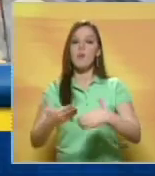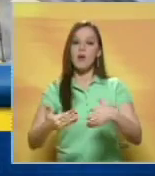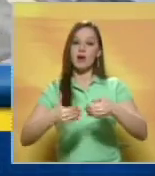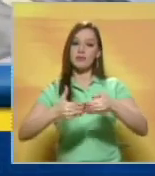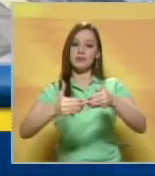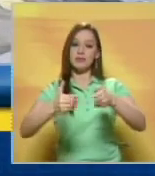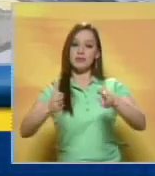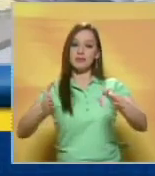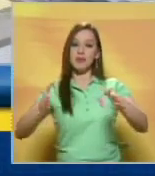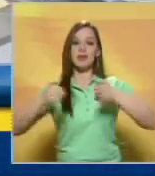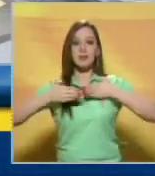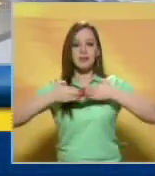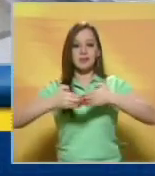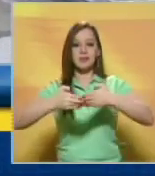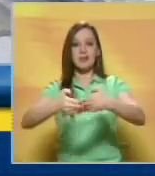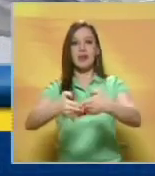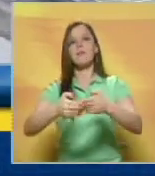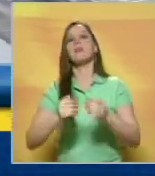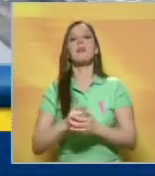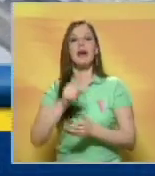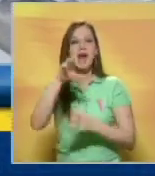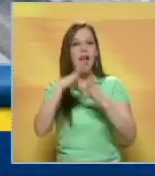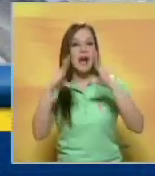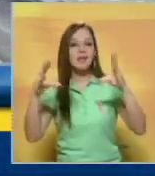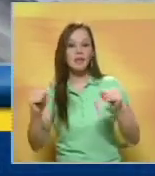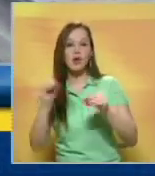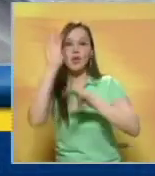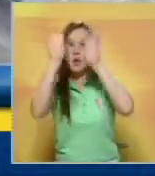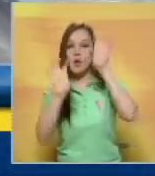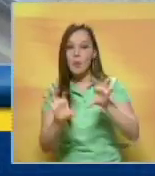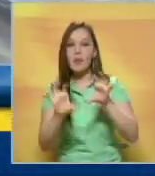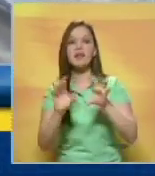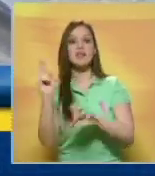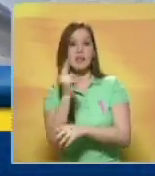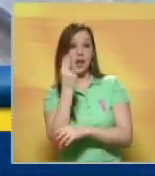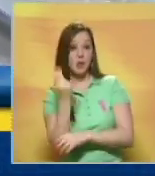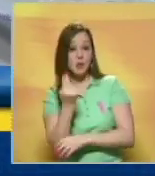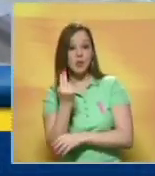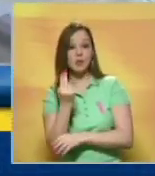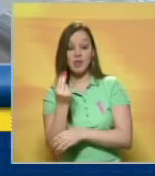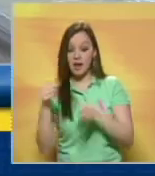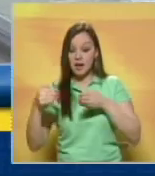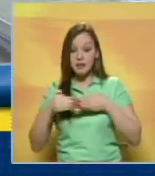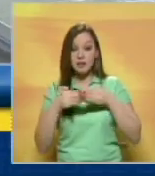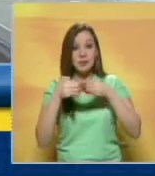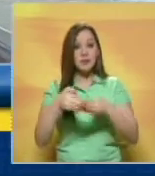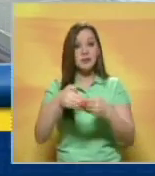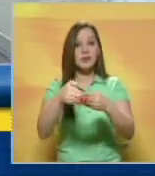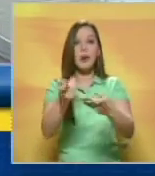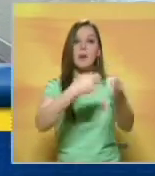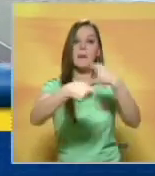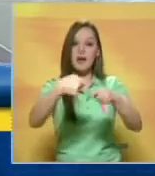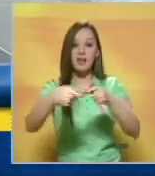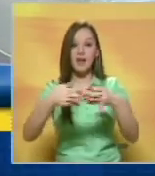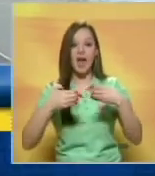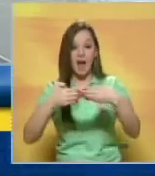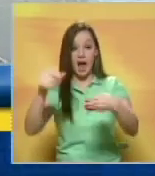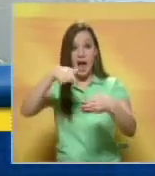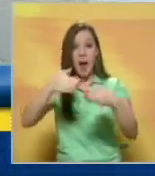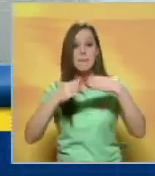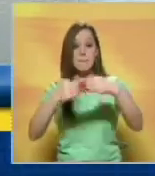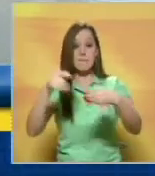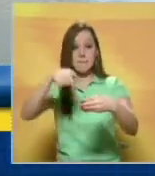de verdad que sirviendo a todos los países que tienen que utilizar esta vía principalmente para el comercio. El tránsito